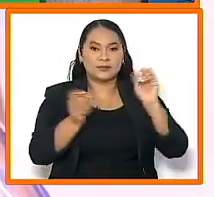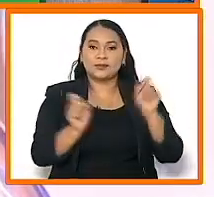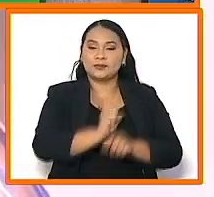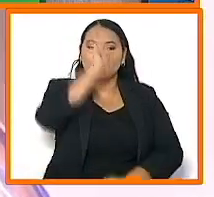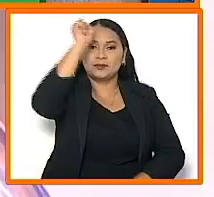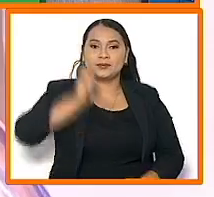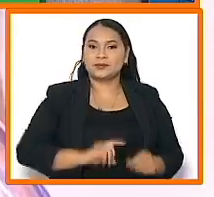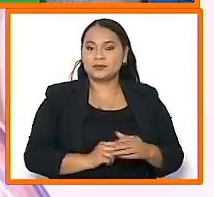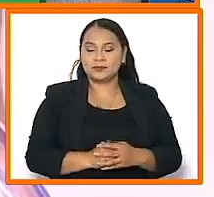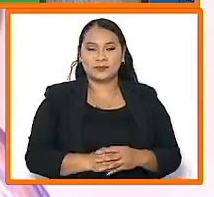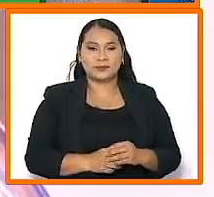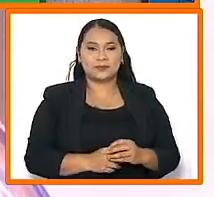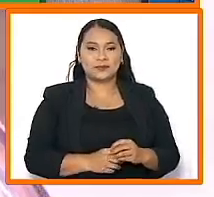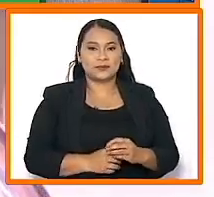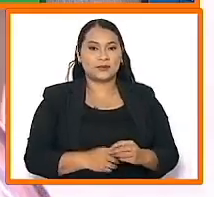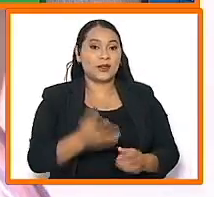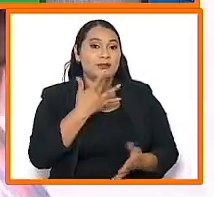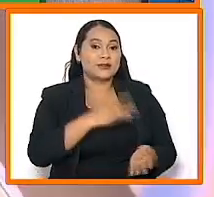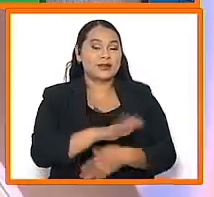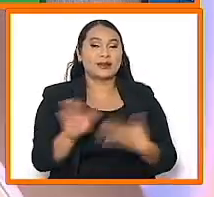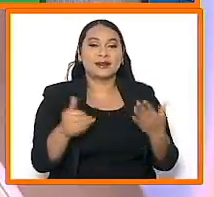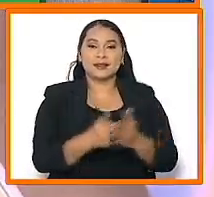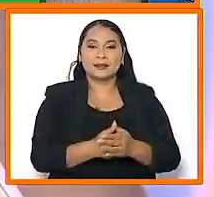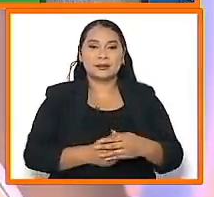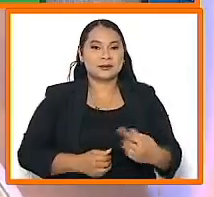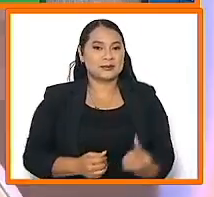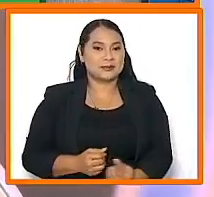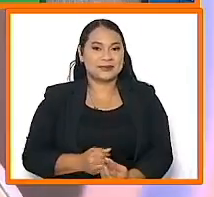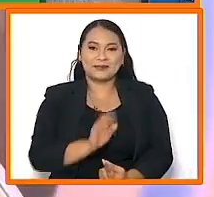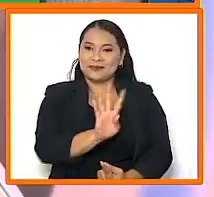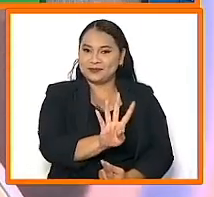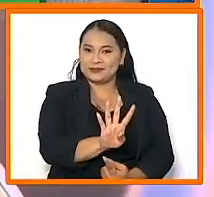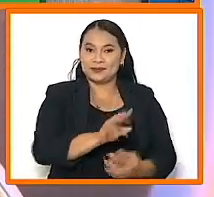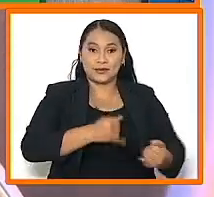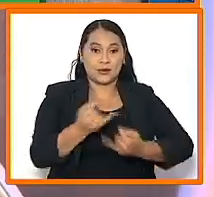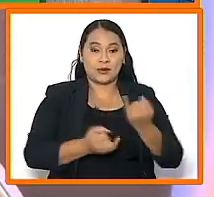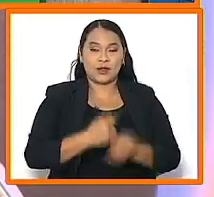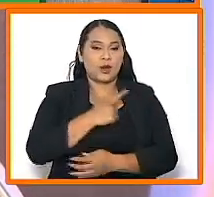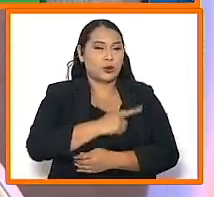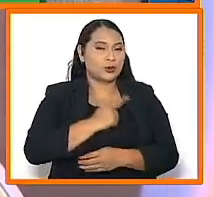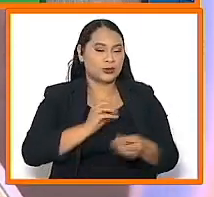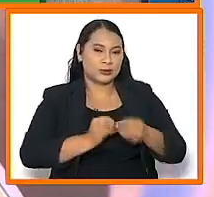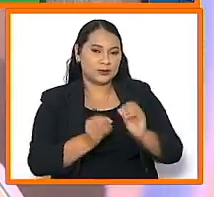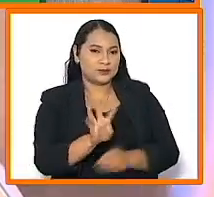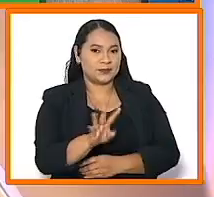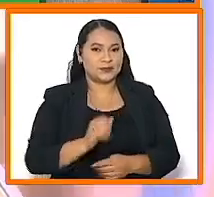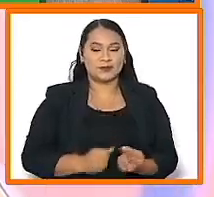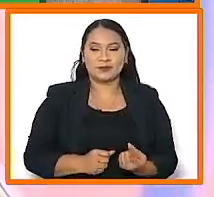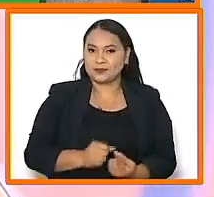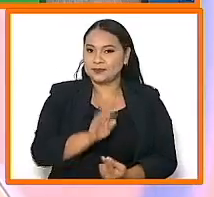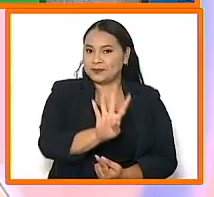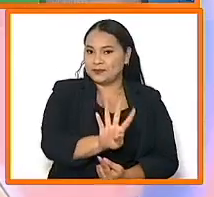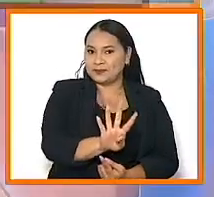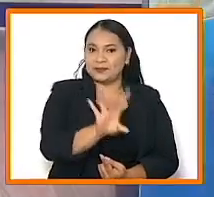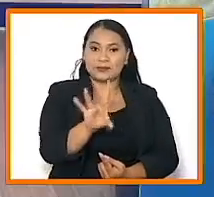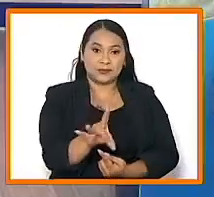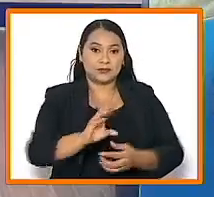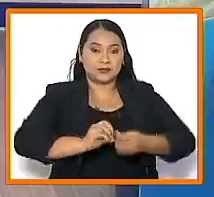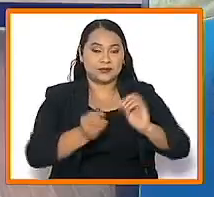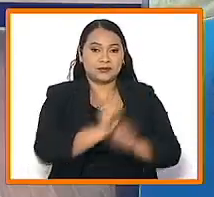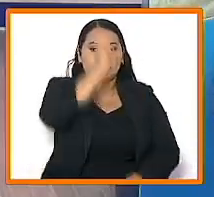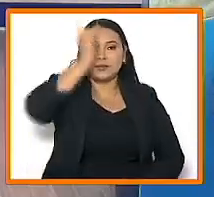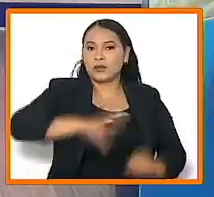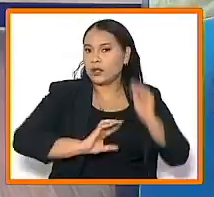afortunado. Suerte, porque este es el 4. Si sos jugador para la línea del 4, el segundo dígito es el 8. Número